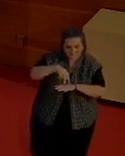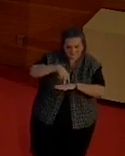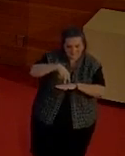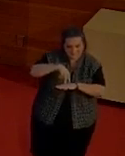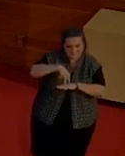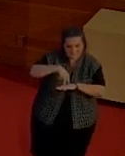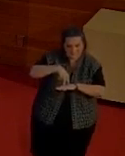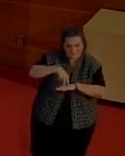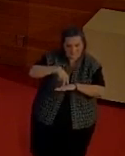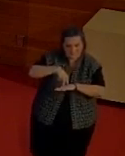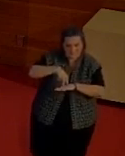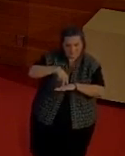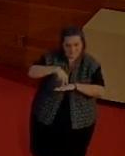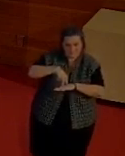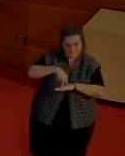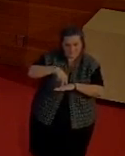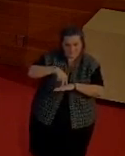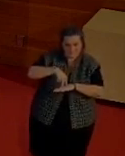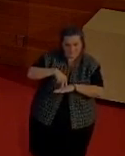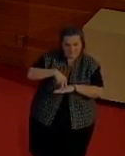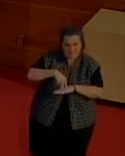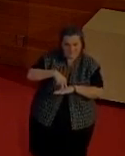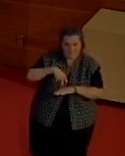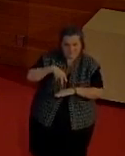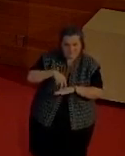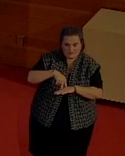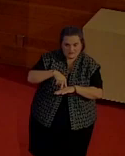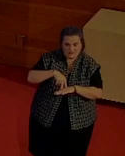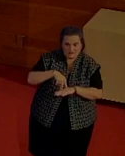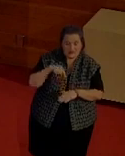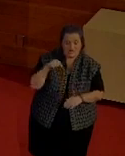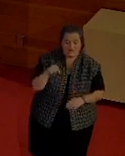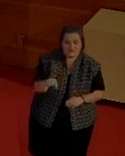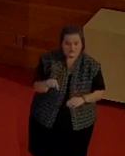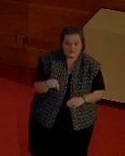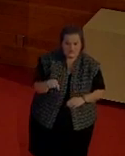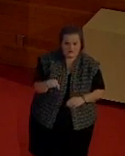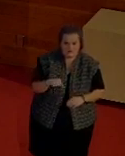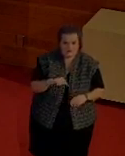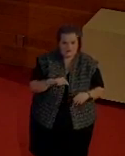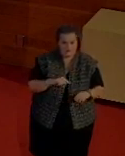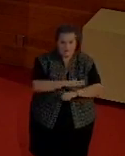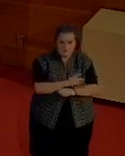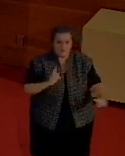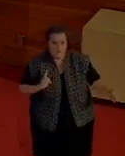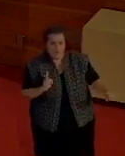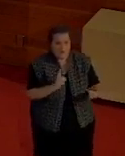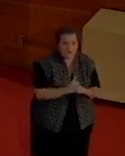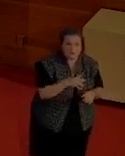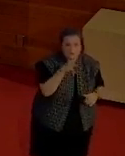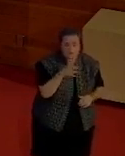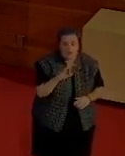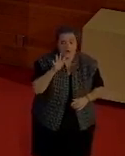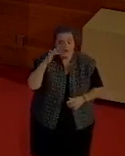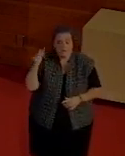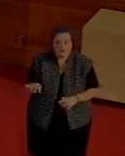de malí y lo de burkina faso y de chat Pues ahora mismo en Niger El golpe de estado es en función de los errores de Francia pero